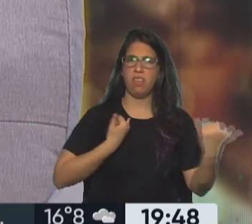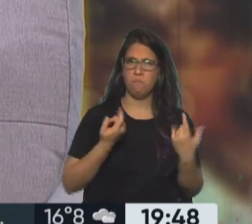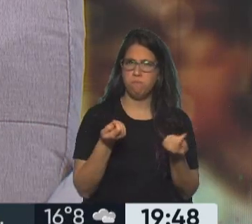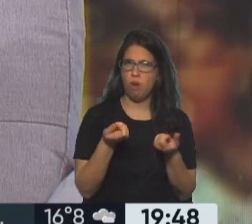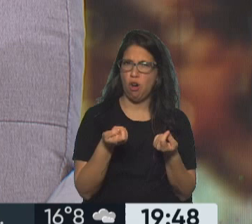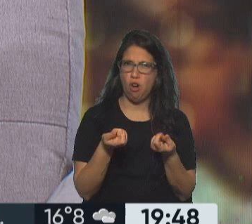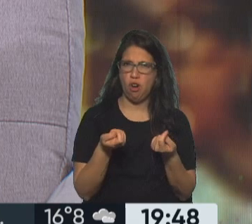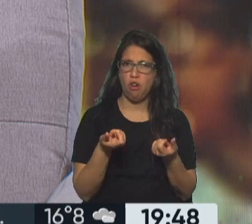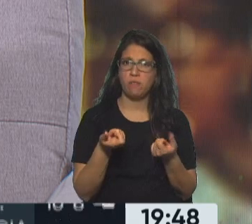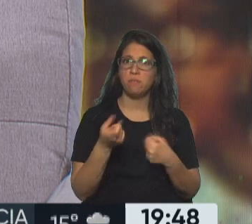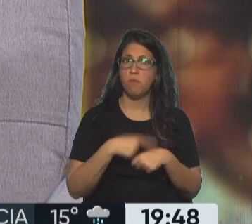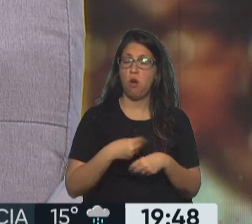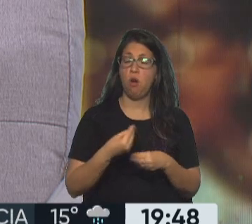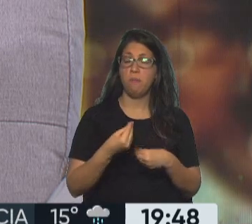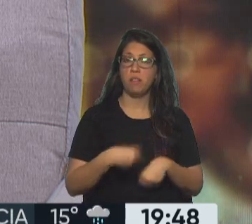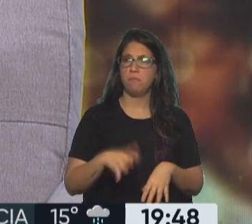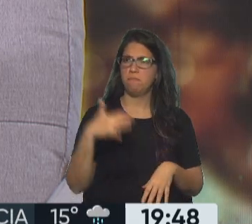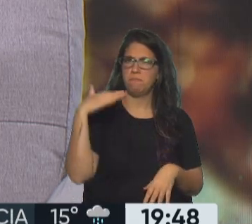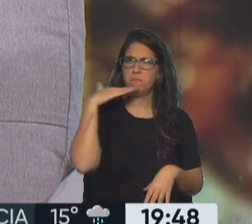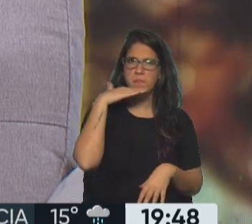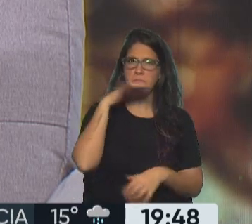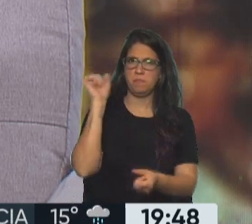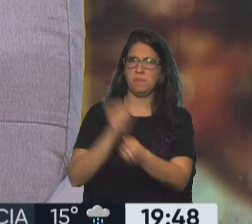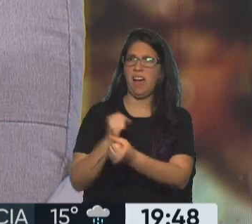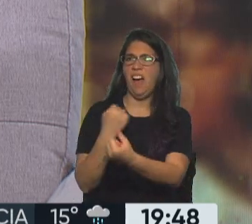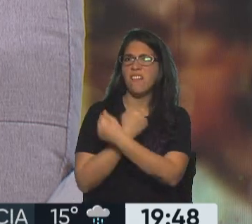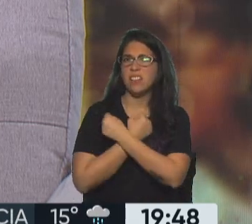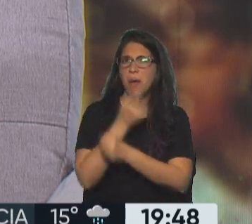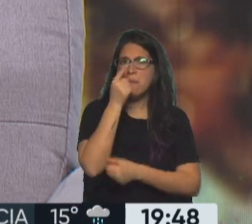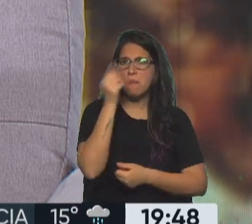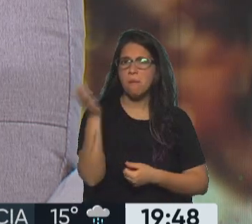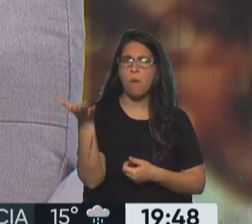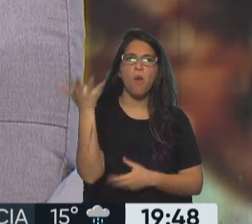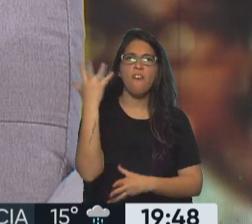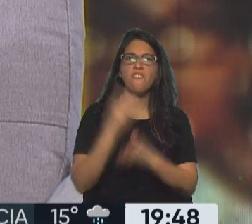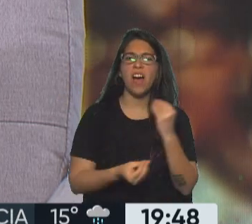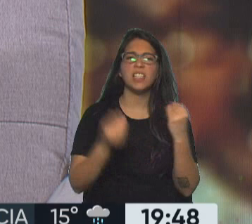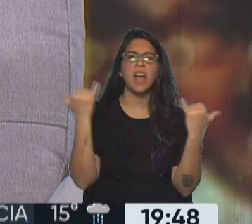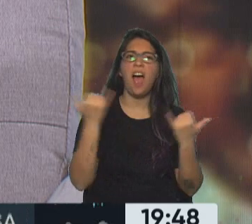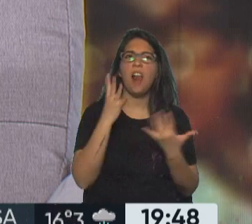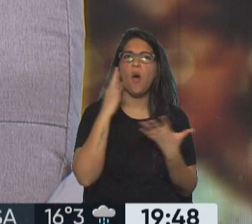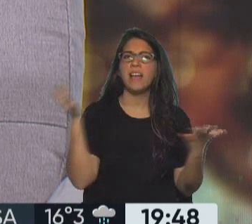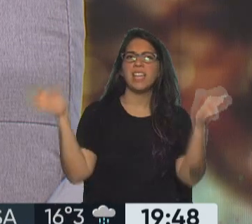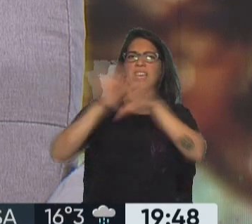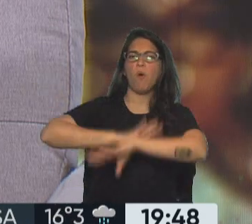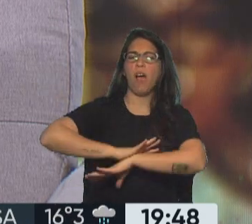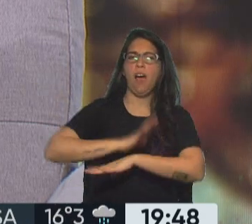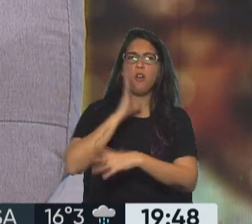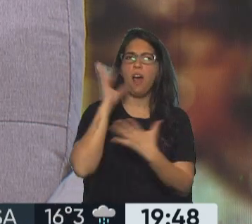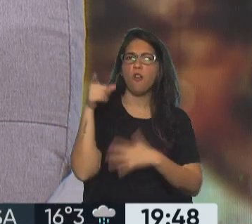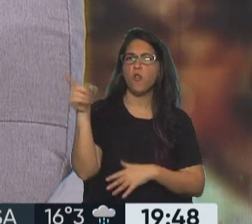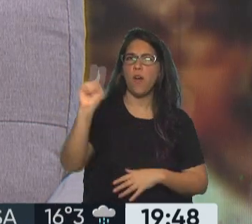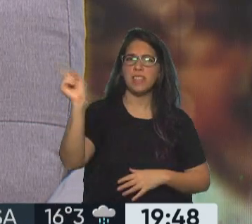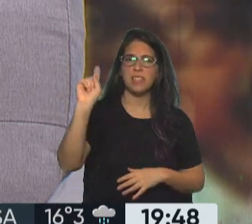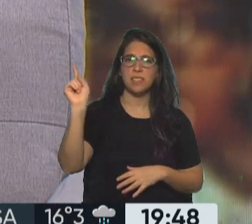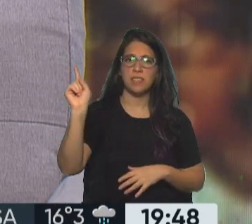Y entonces, bueno, en ese primer momento un no entender y un abrazar a mi papá pensando, bueno, acá hay un error, se equivocaron, Claro. ¿no? No sos vos.